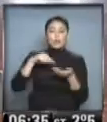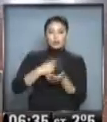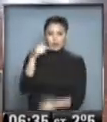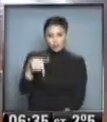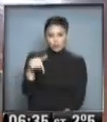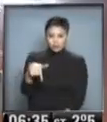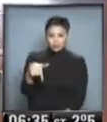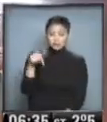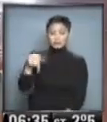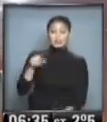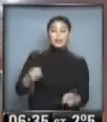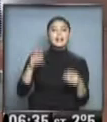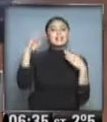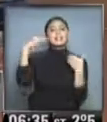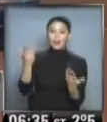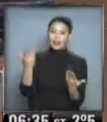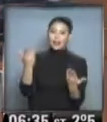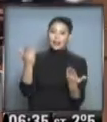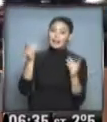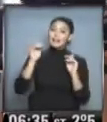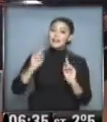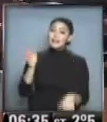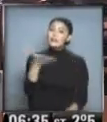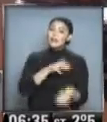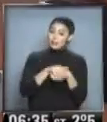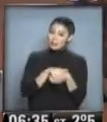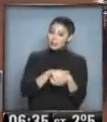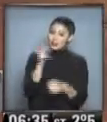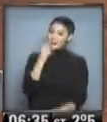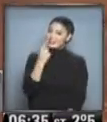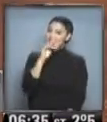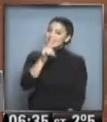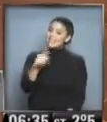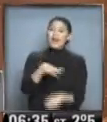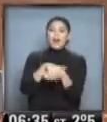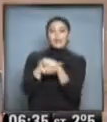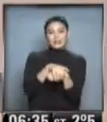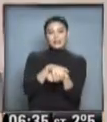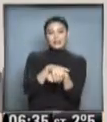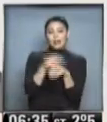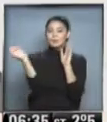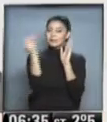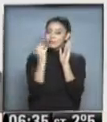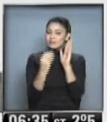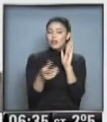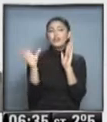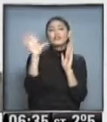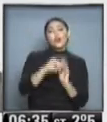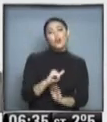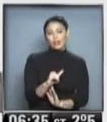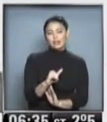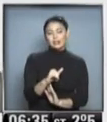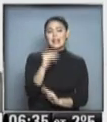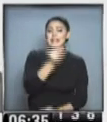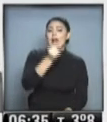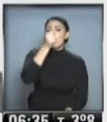este momento. Y vamos a saludar también a nuestros amigos, Karin. Sí, a nuestros amigos que nos escriben todos los días, los